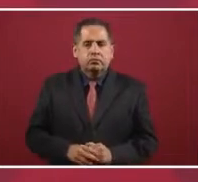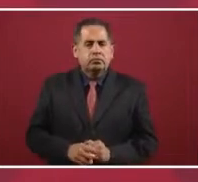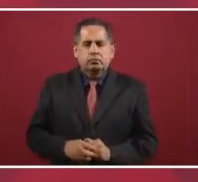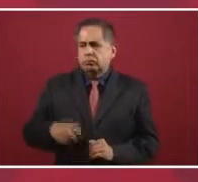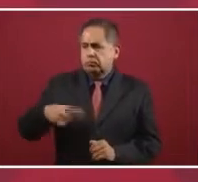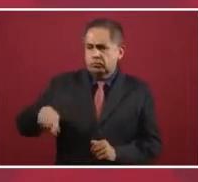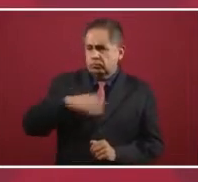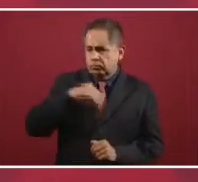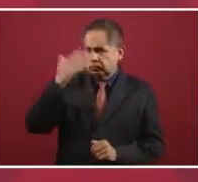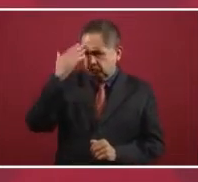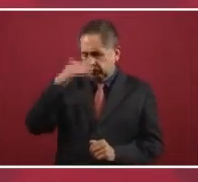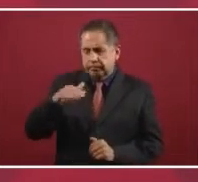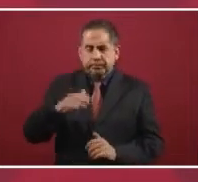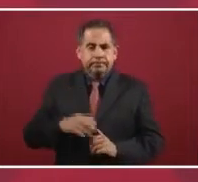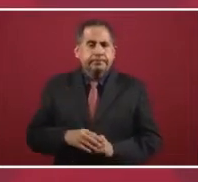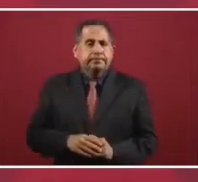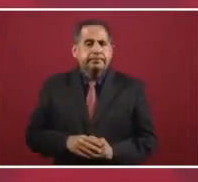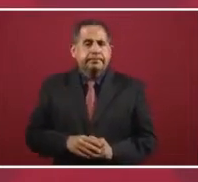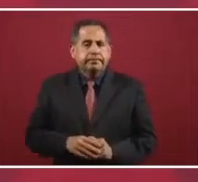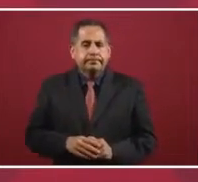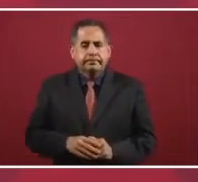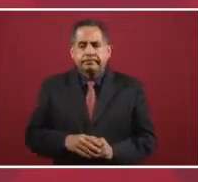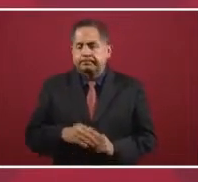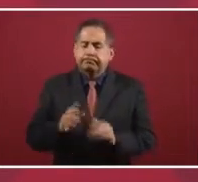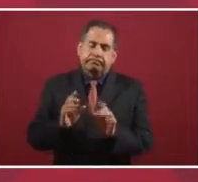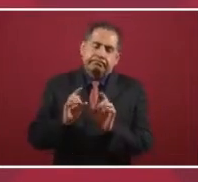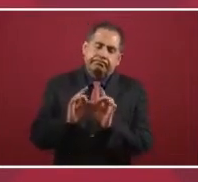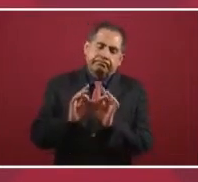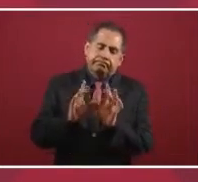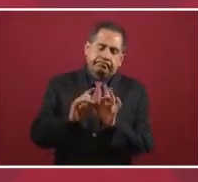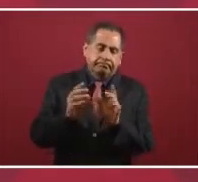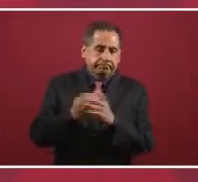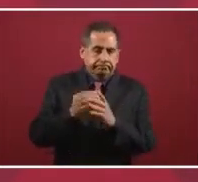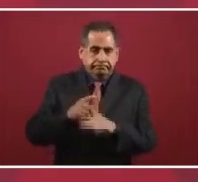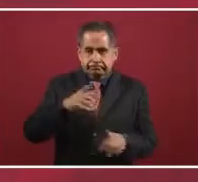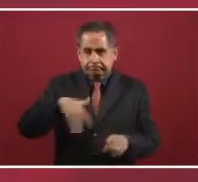dominio público, por circunstancias muy especiales,